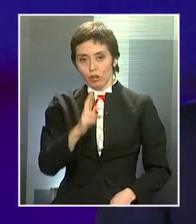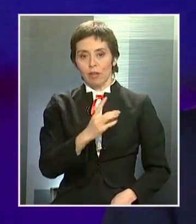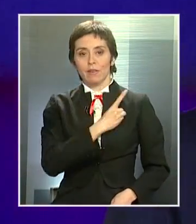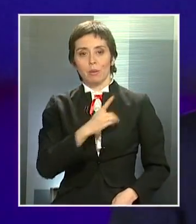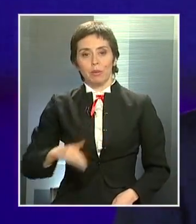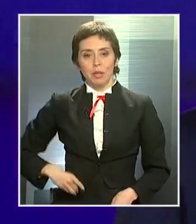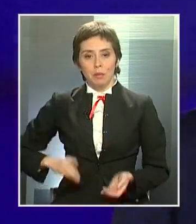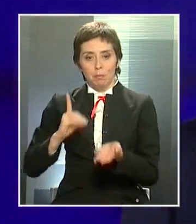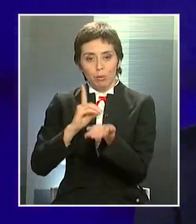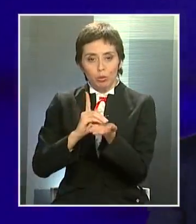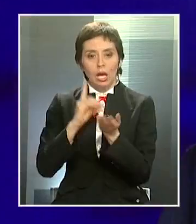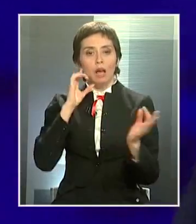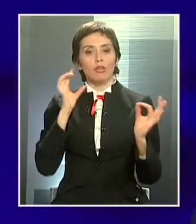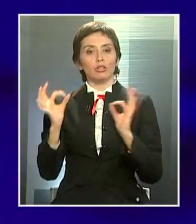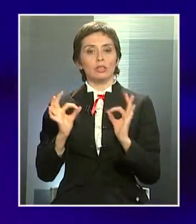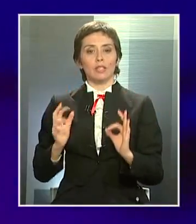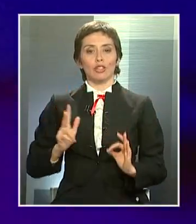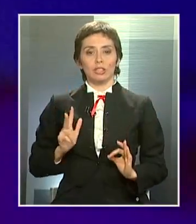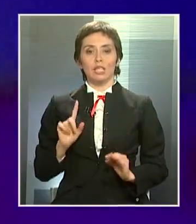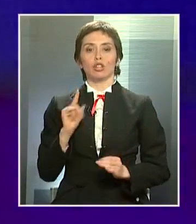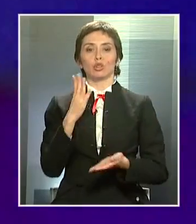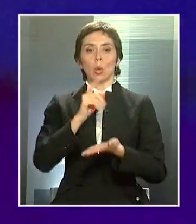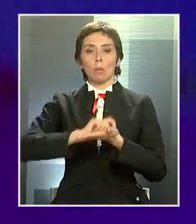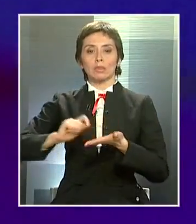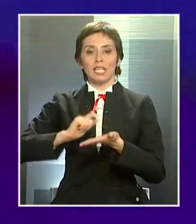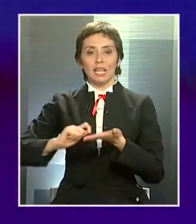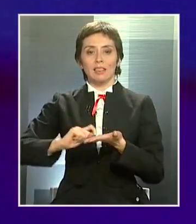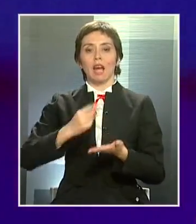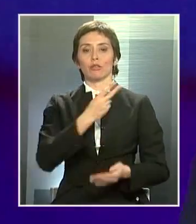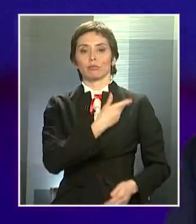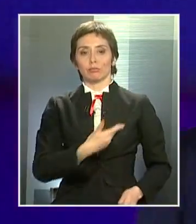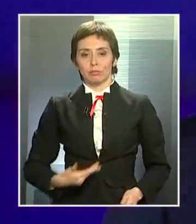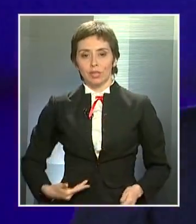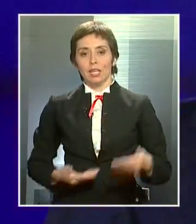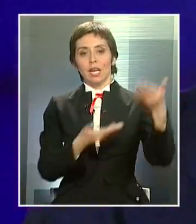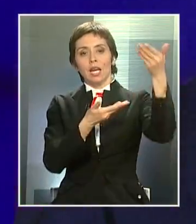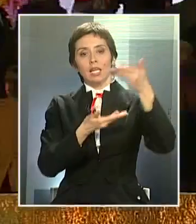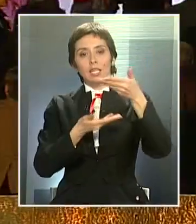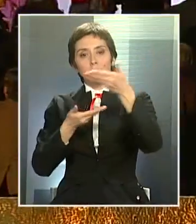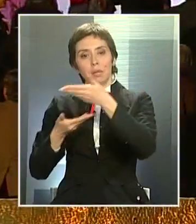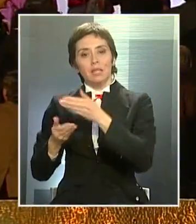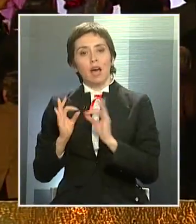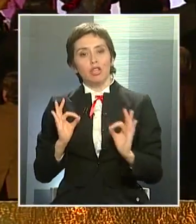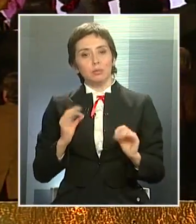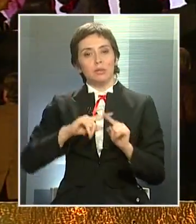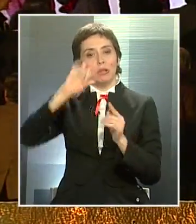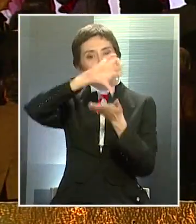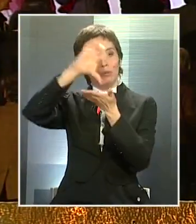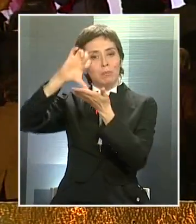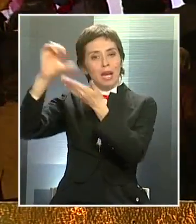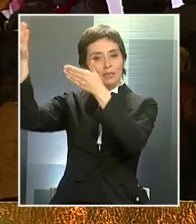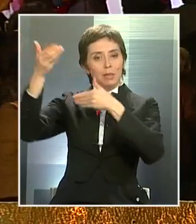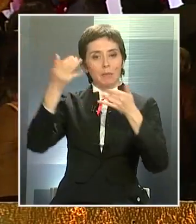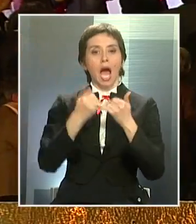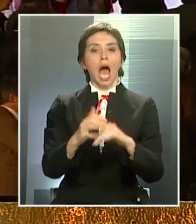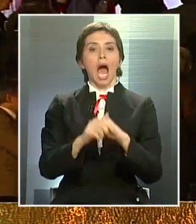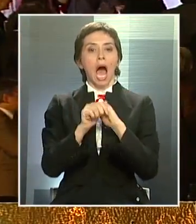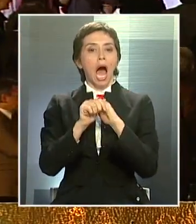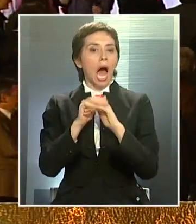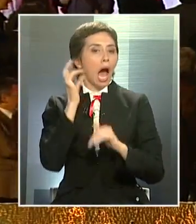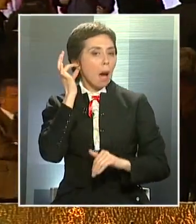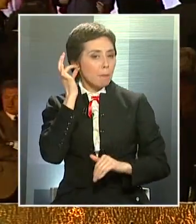parlamentarios, señoras y señores subsecretarios de Estado, invitados especiales, extranjeros, amigas y